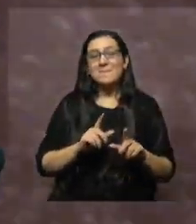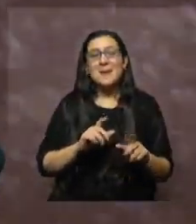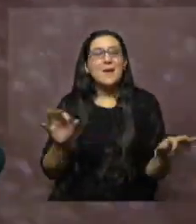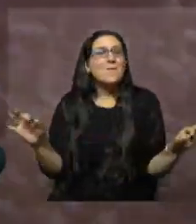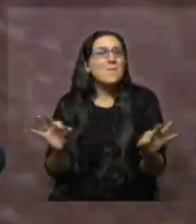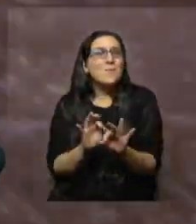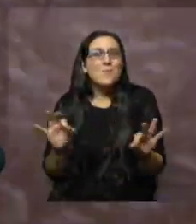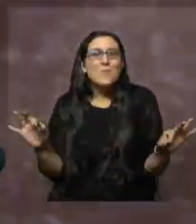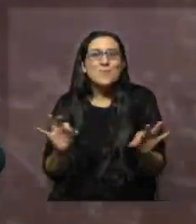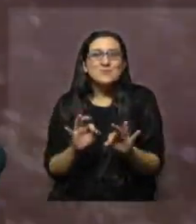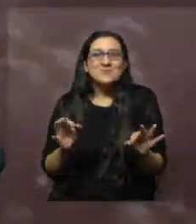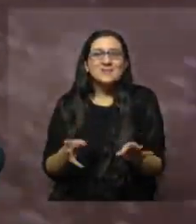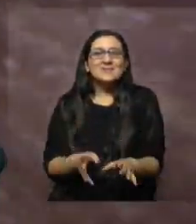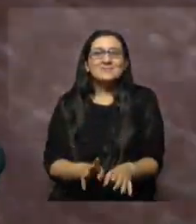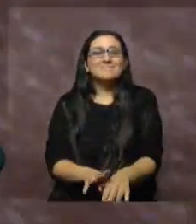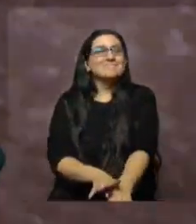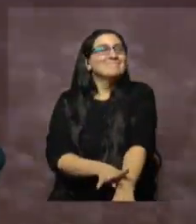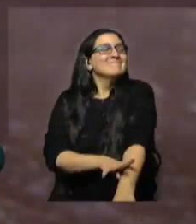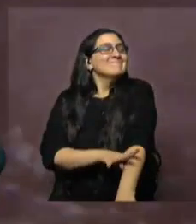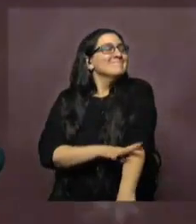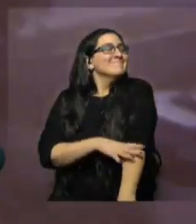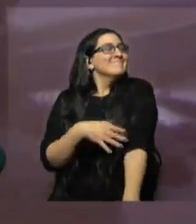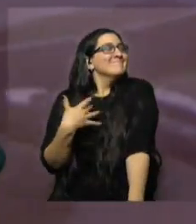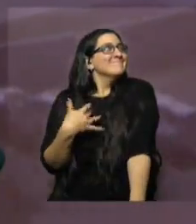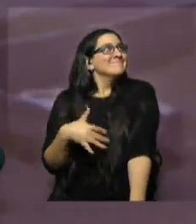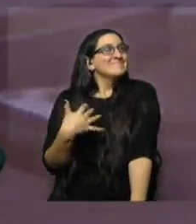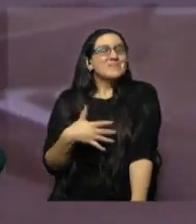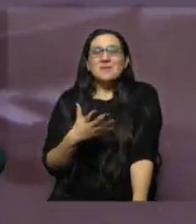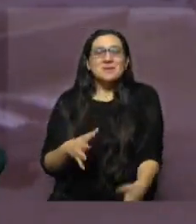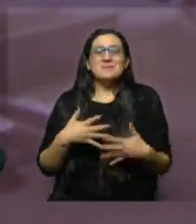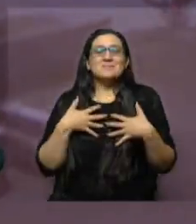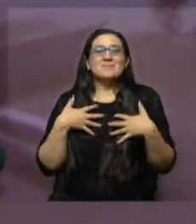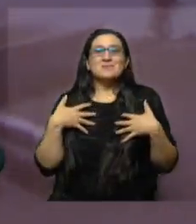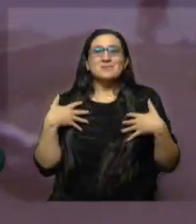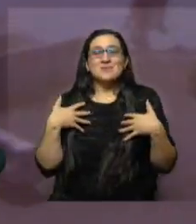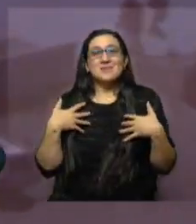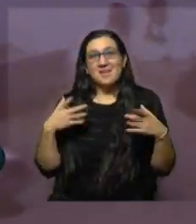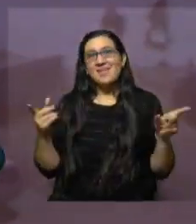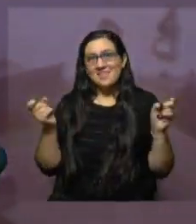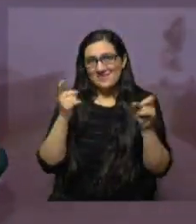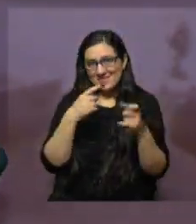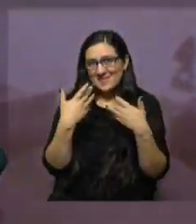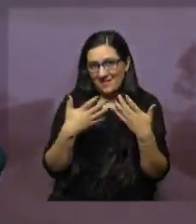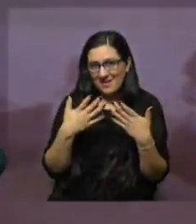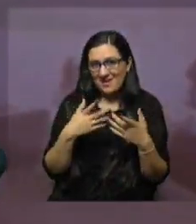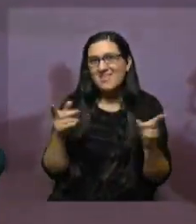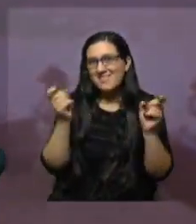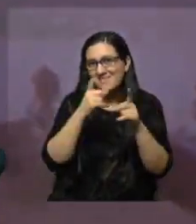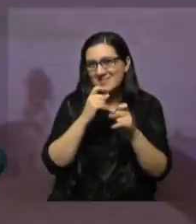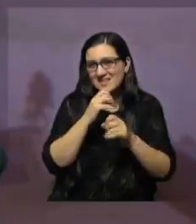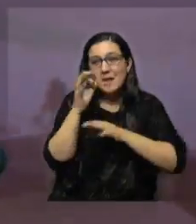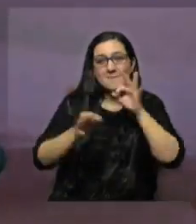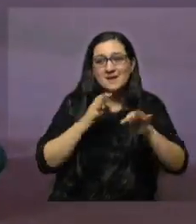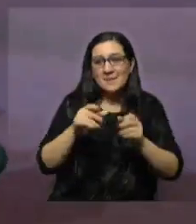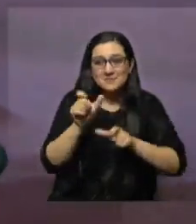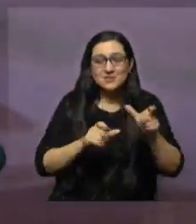programa, porque nos pone esta música, Seba, y nos condiciona, nos genera esa emoción, esa piel, y cuesta hablar, y es muy difícil explicar al que no lo siente